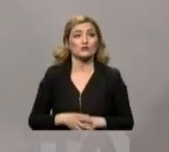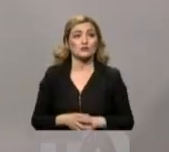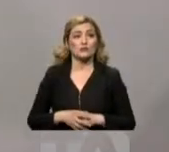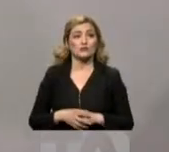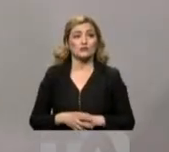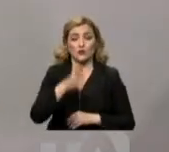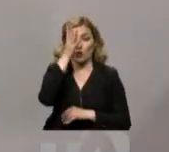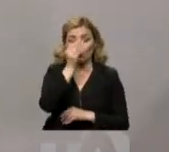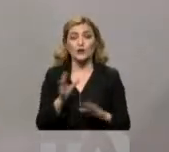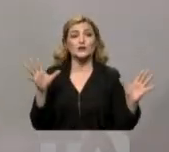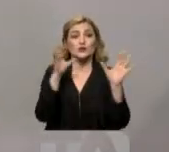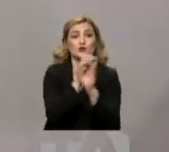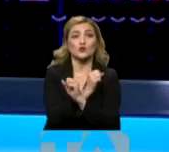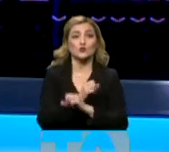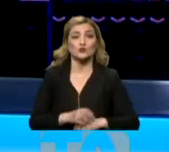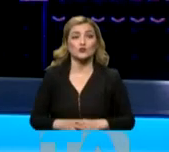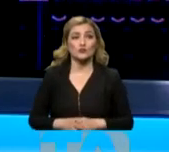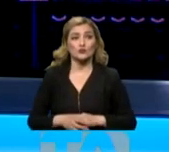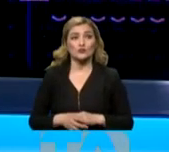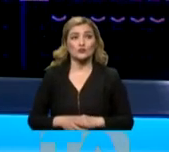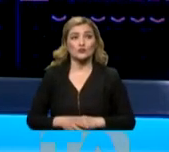compañeros. Muy buenas noches.